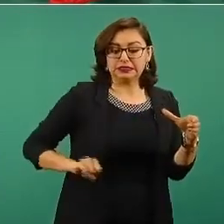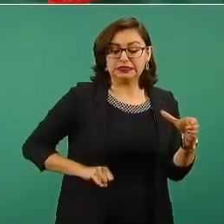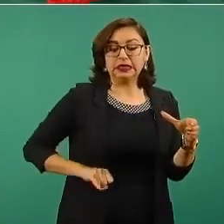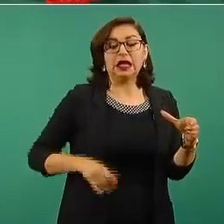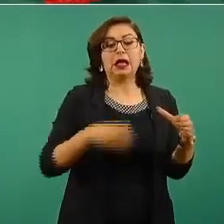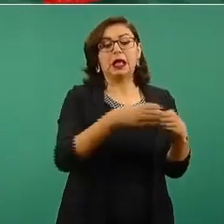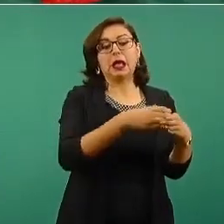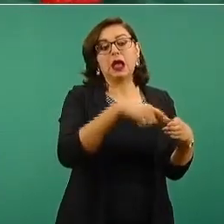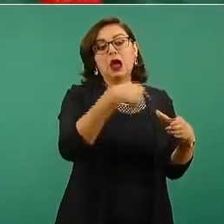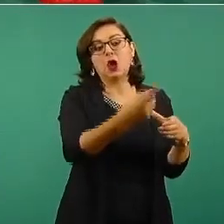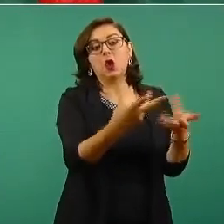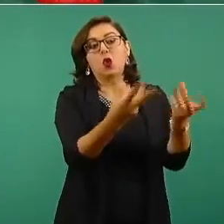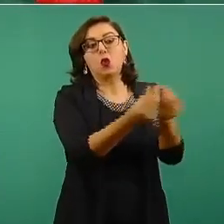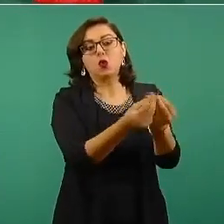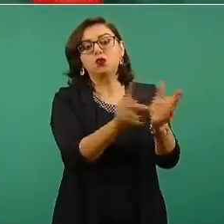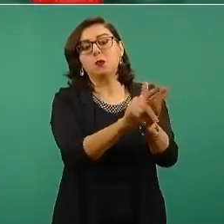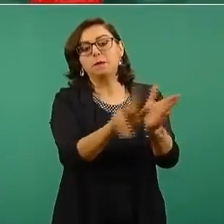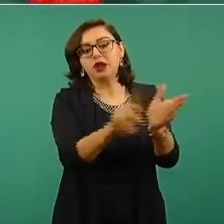se desatan campañas.